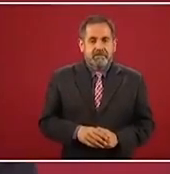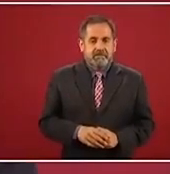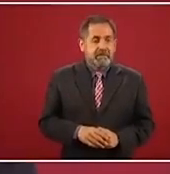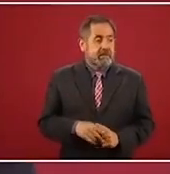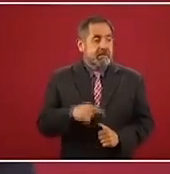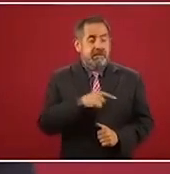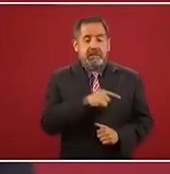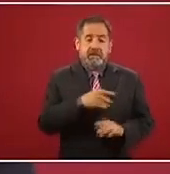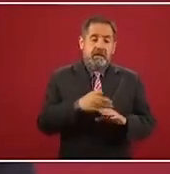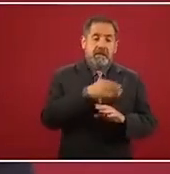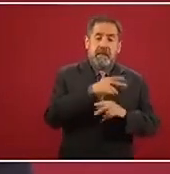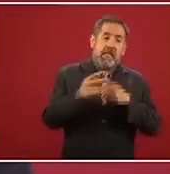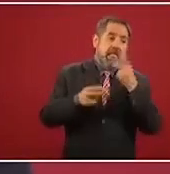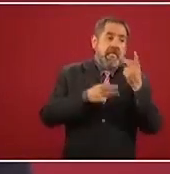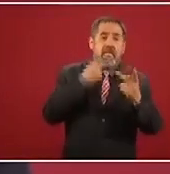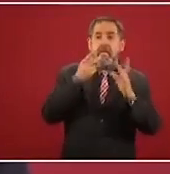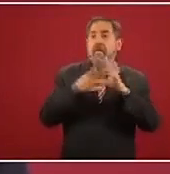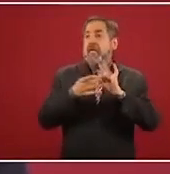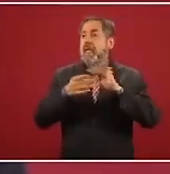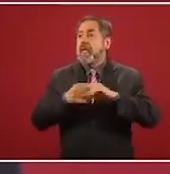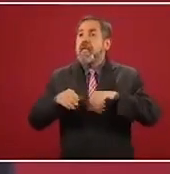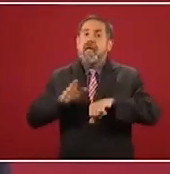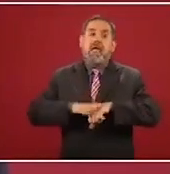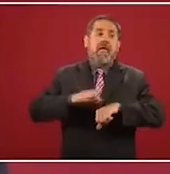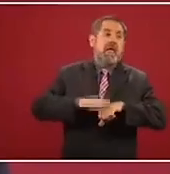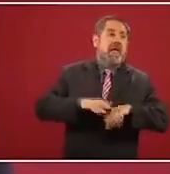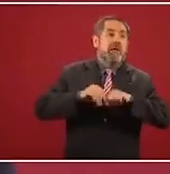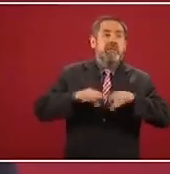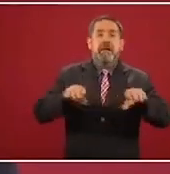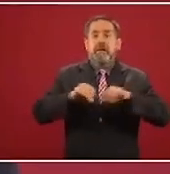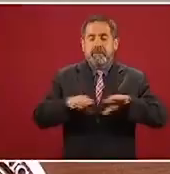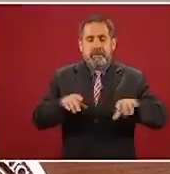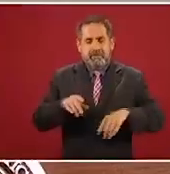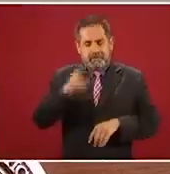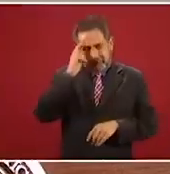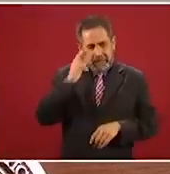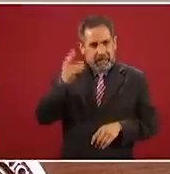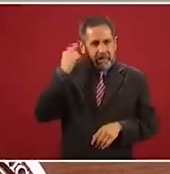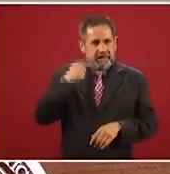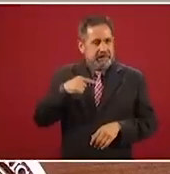gritaban como pregoneros cuando se privatizaba